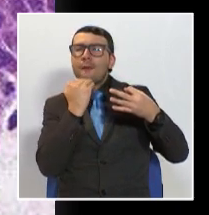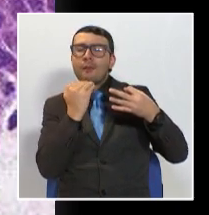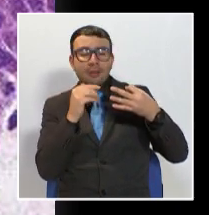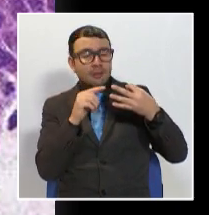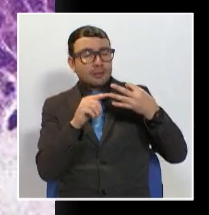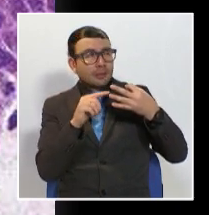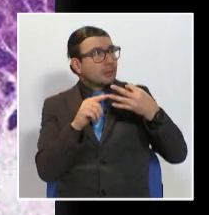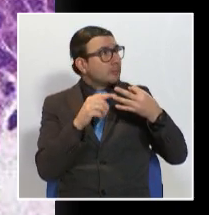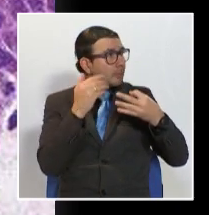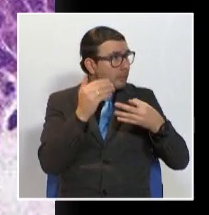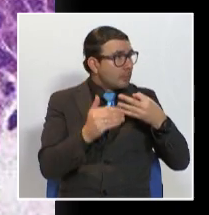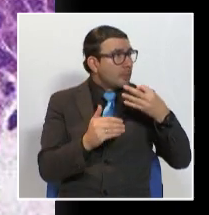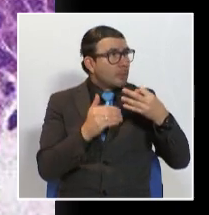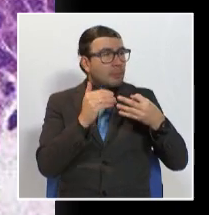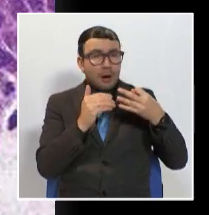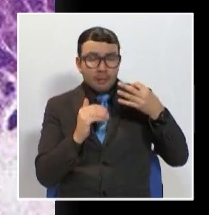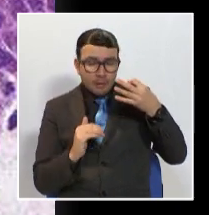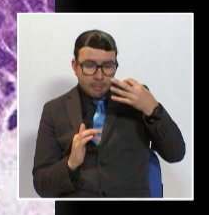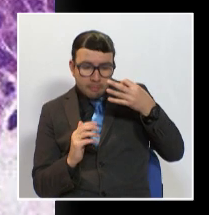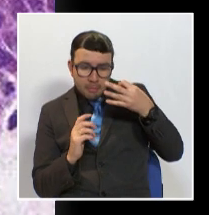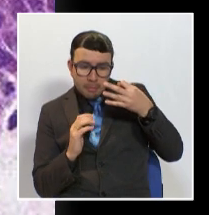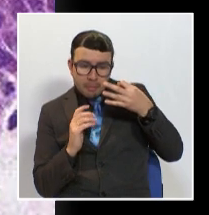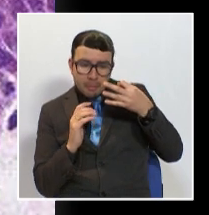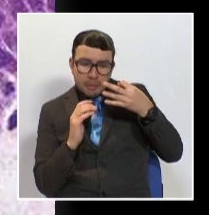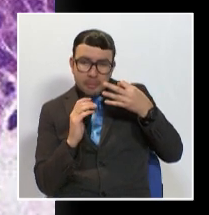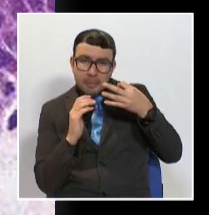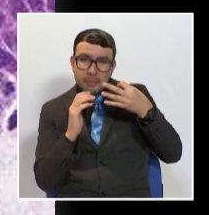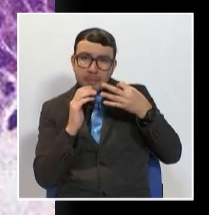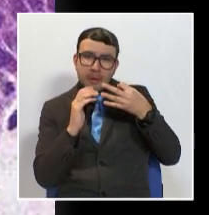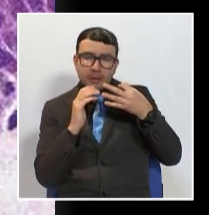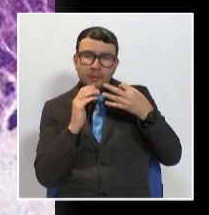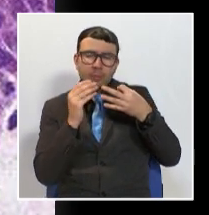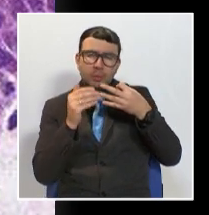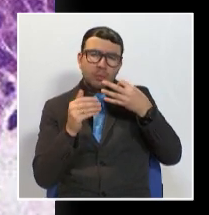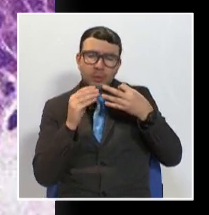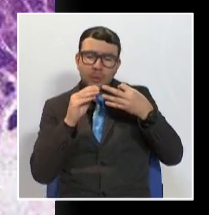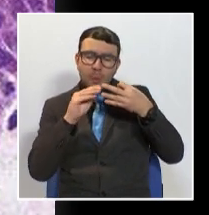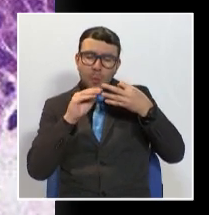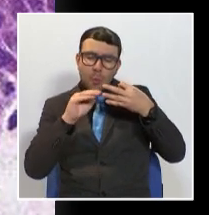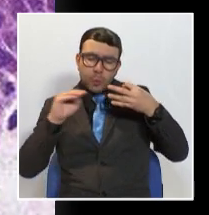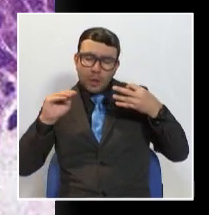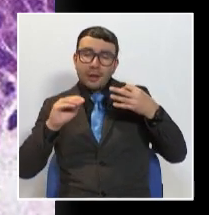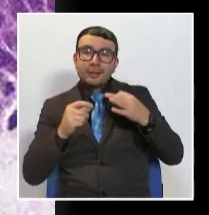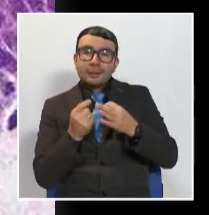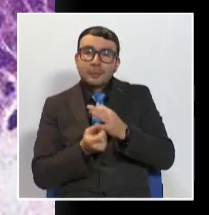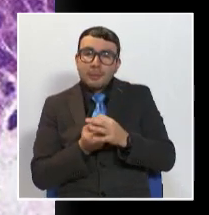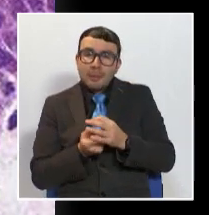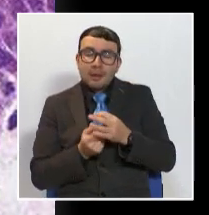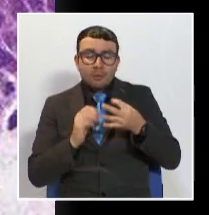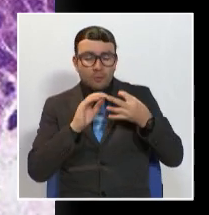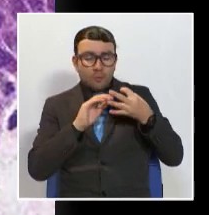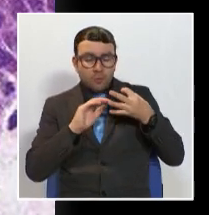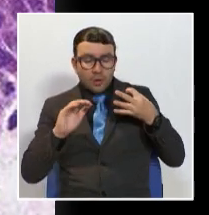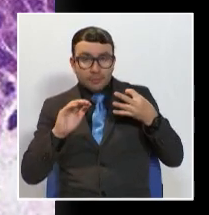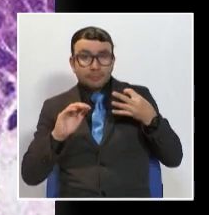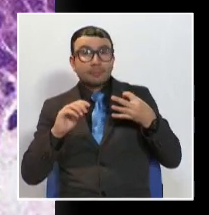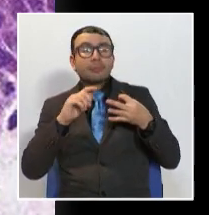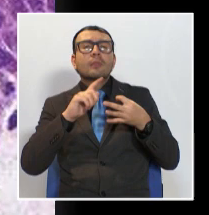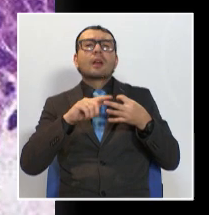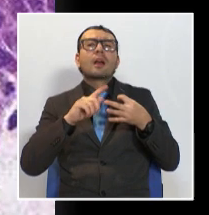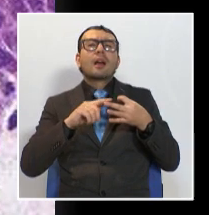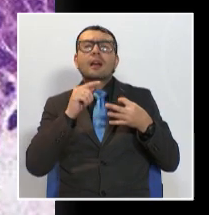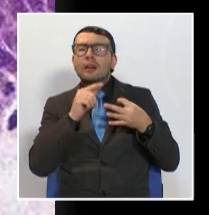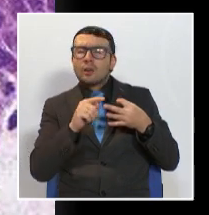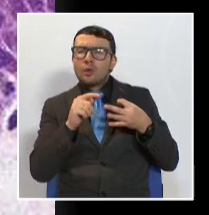van ascendiendo, van perdiendo sus núcleos, esas células se van aplanando. Y así vemos en la parte superior, donde vemos el color un poquito